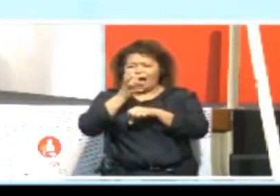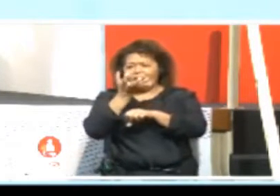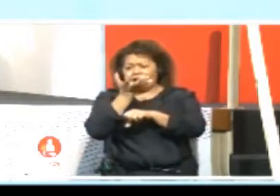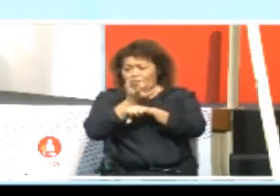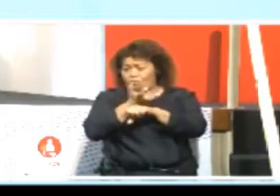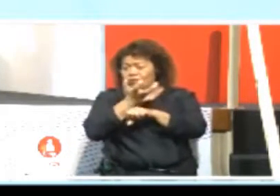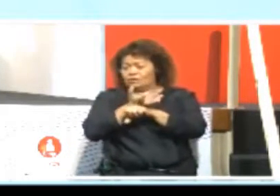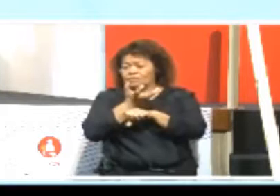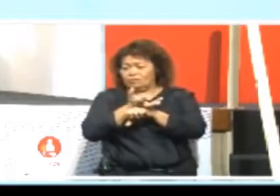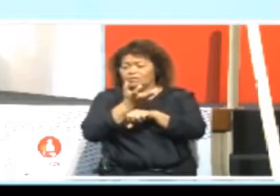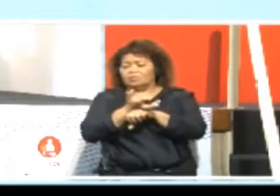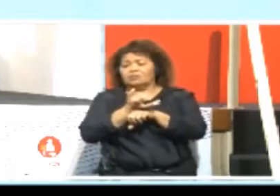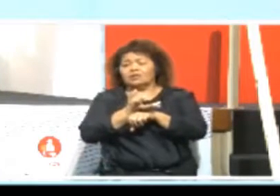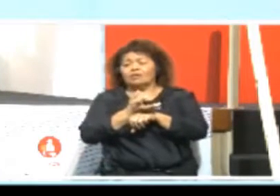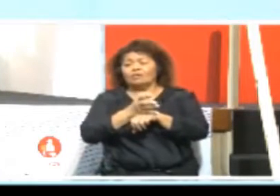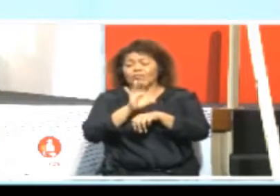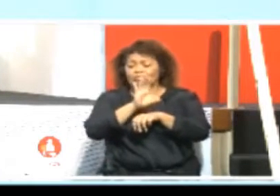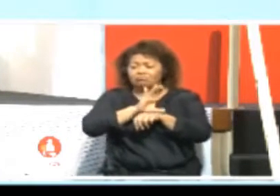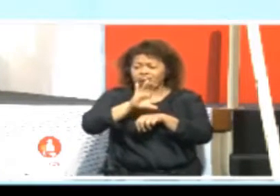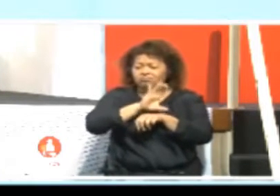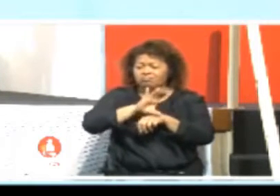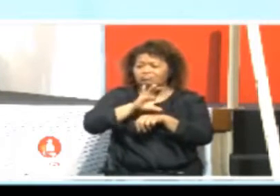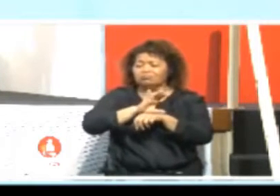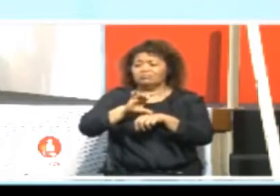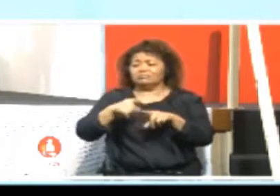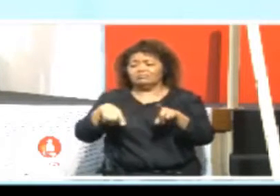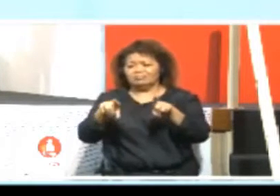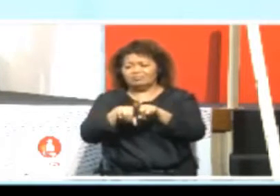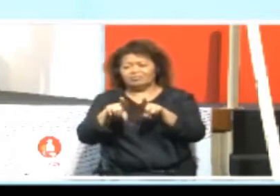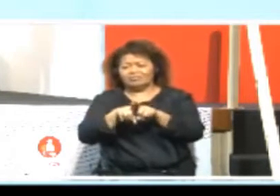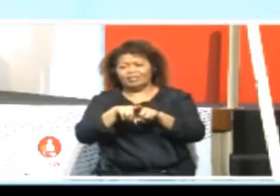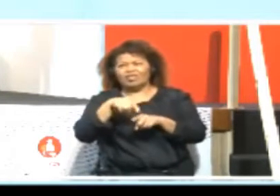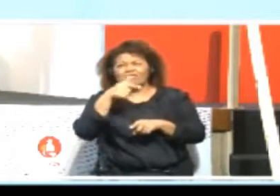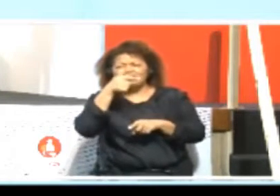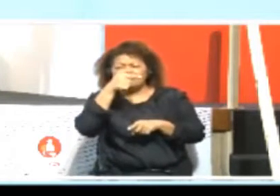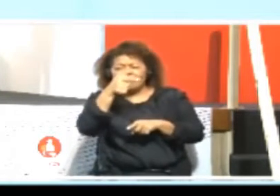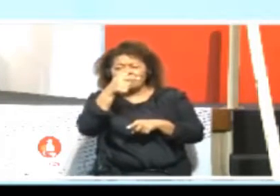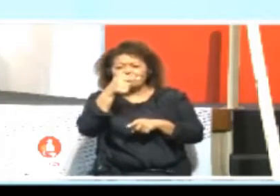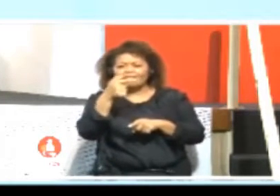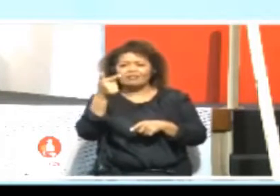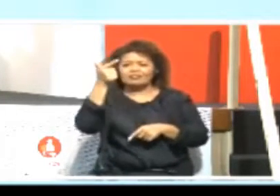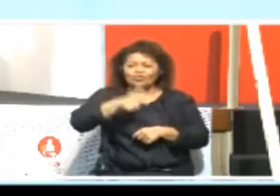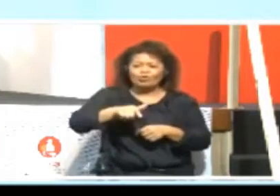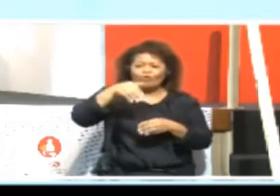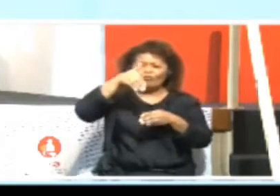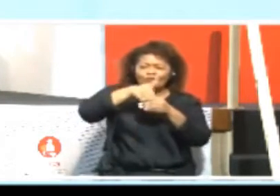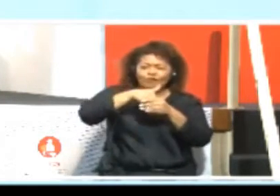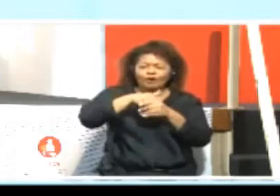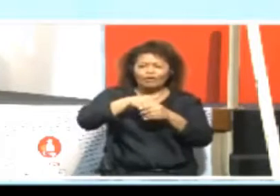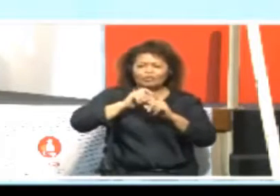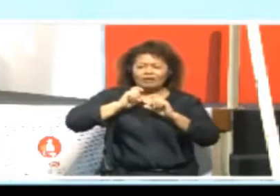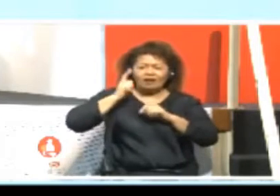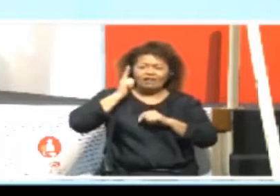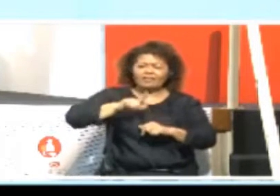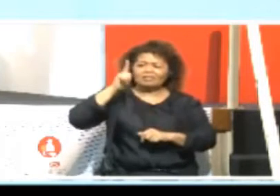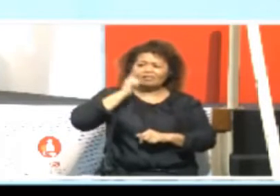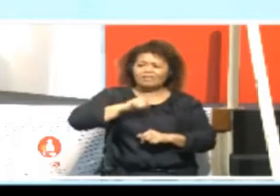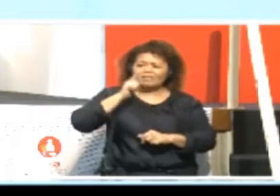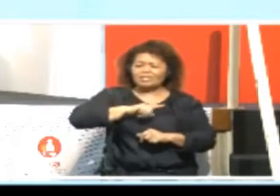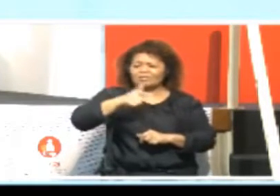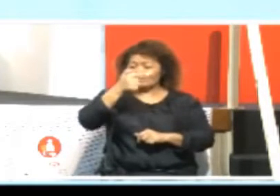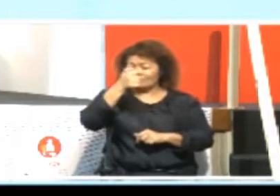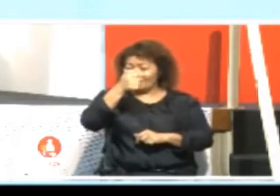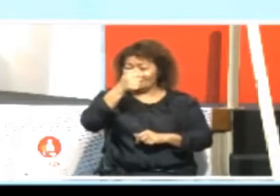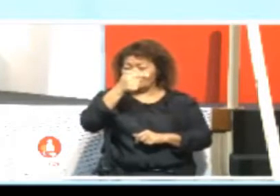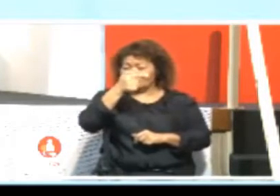muchos alcaldes que habían sido reelegidos 7 veces. Aquí vemos que 7 veces, habían 2 alcaldes que habían sido elegidos 7 veces.